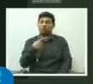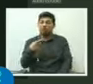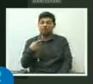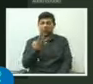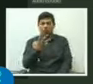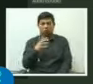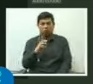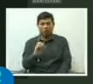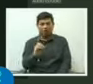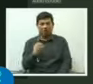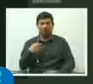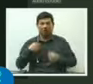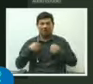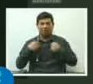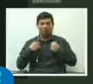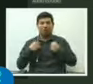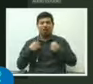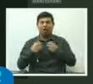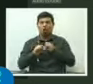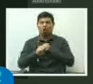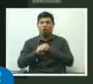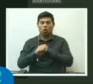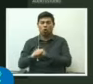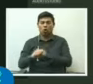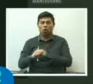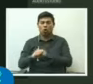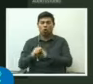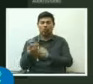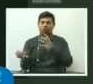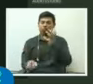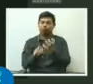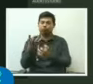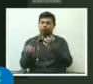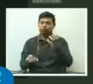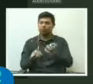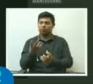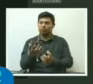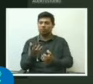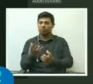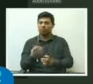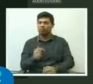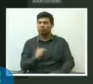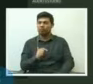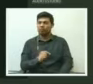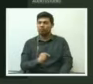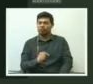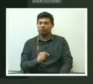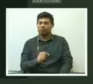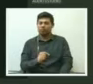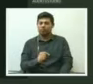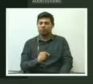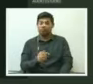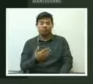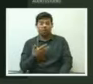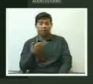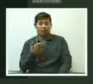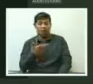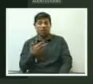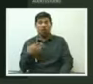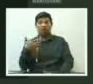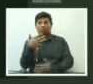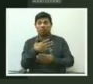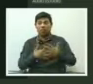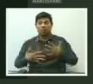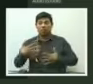antiinflama para ser utilizados por los voluntarios y voluntarias de las distintas compañías de bomberos de la comuna de Valdivia, aportándose a la protección y resguardo de